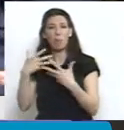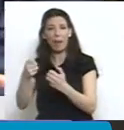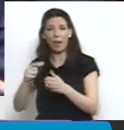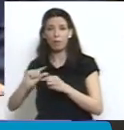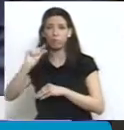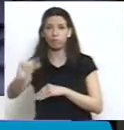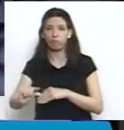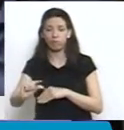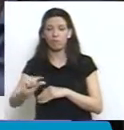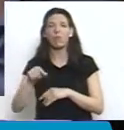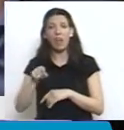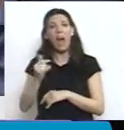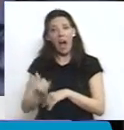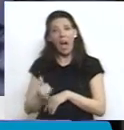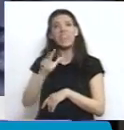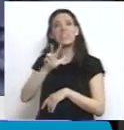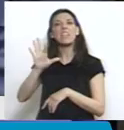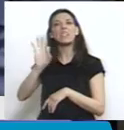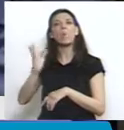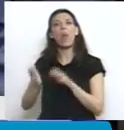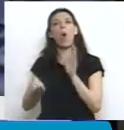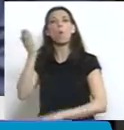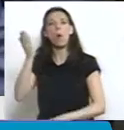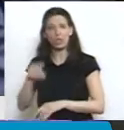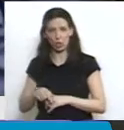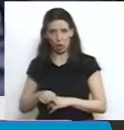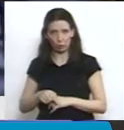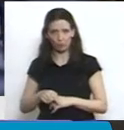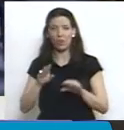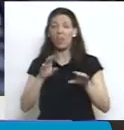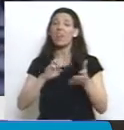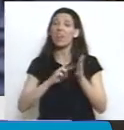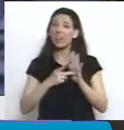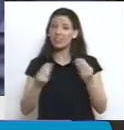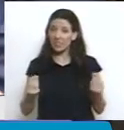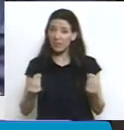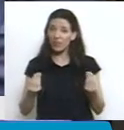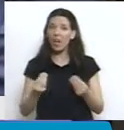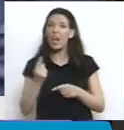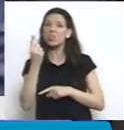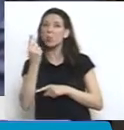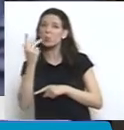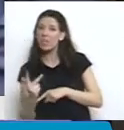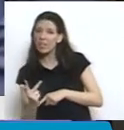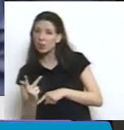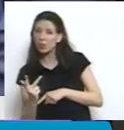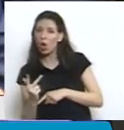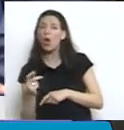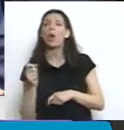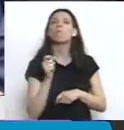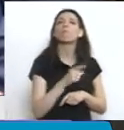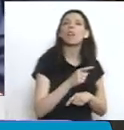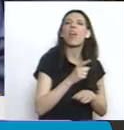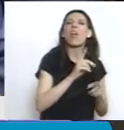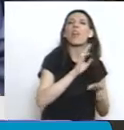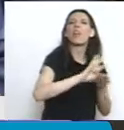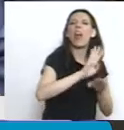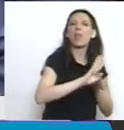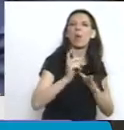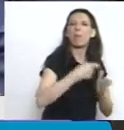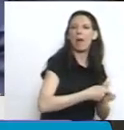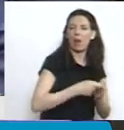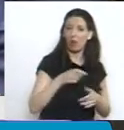23,5%, lo cual implica 1/3 de lo que se va a destinar al pago de los intereses de la deuda. Eso también